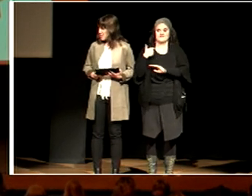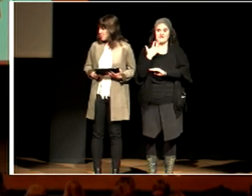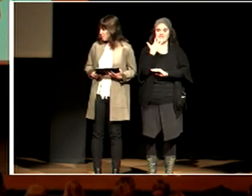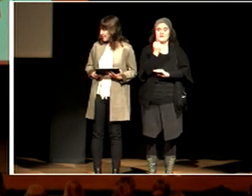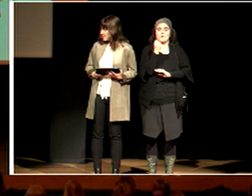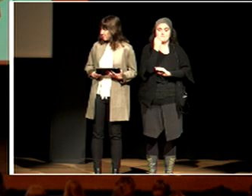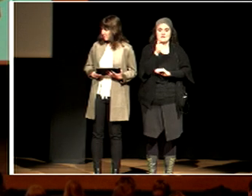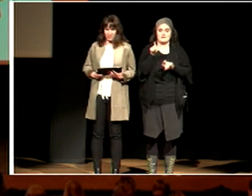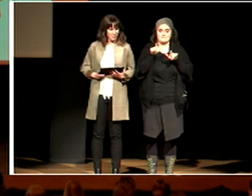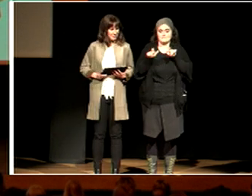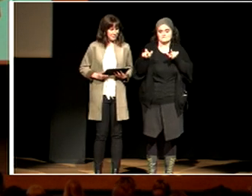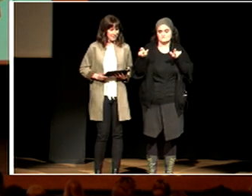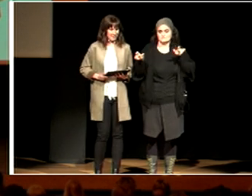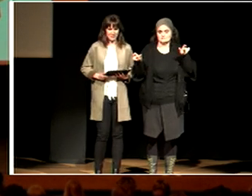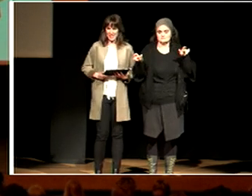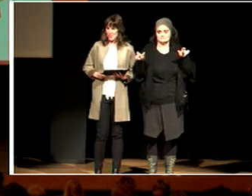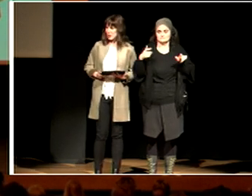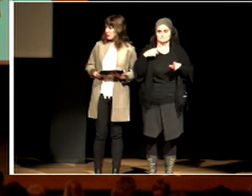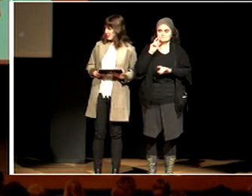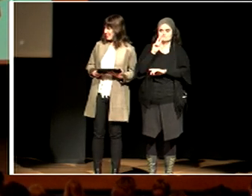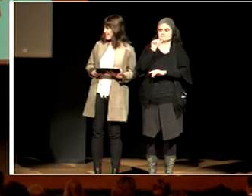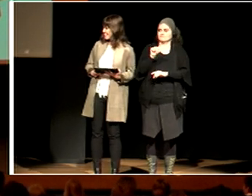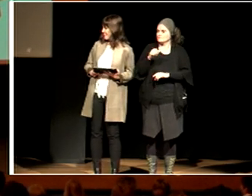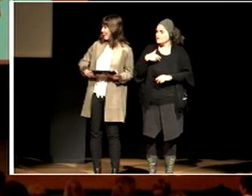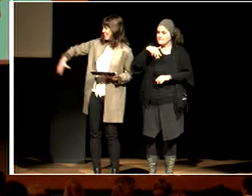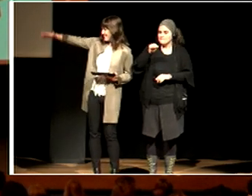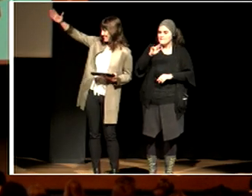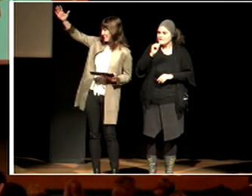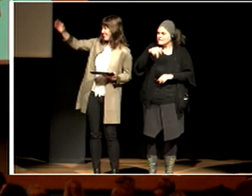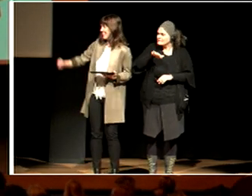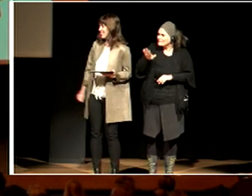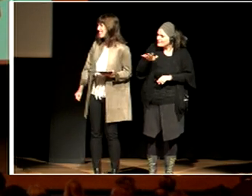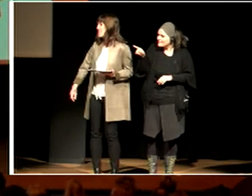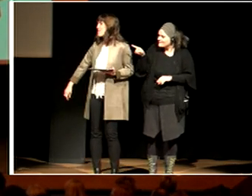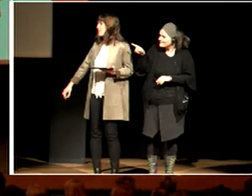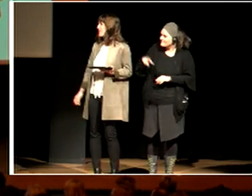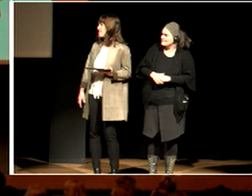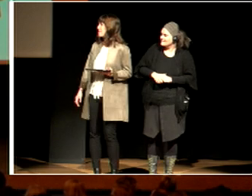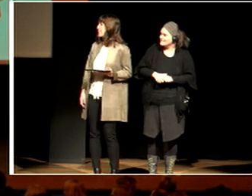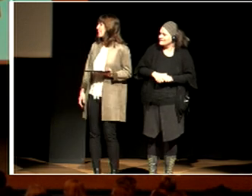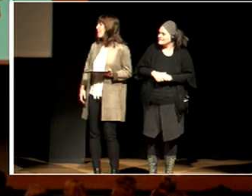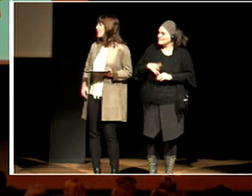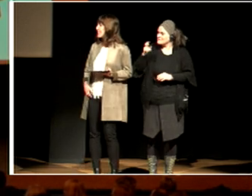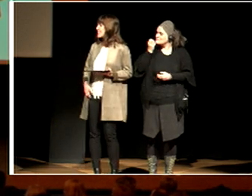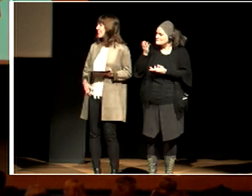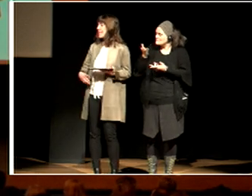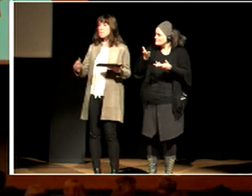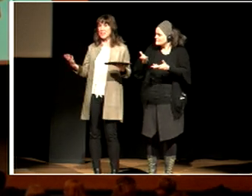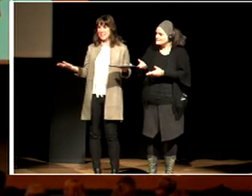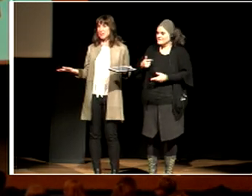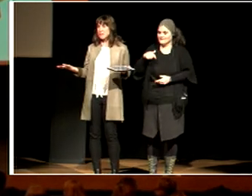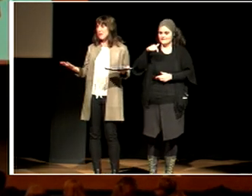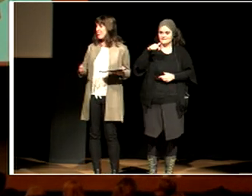marian no sé dónde estás allí está allí lejos pues mira bienvenida hoy tienes aquí a